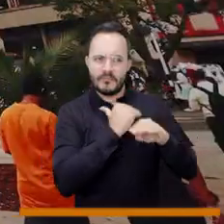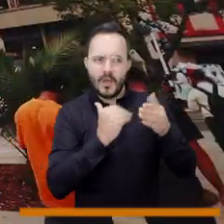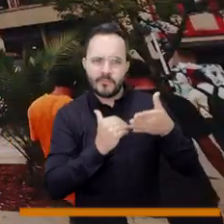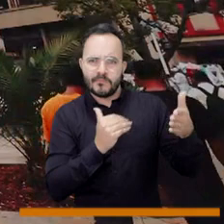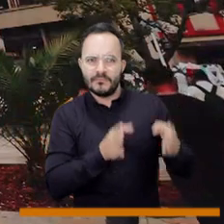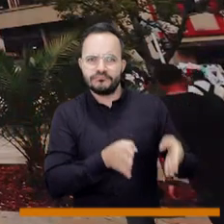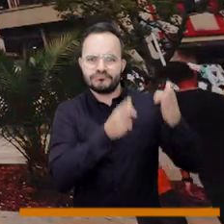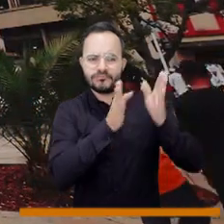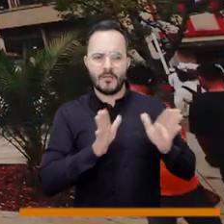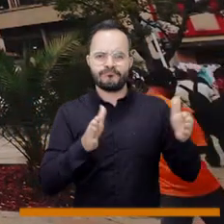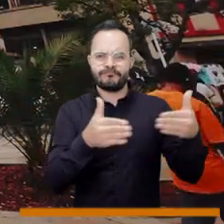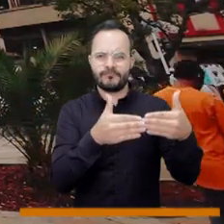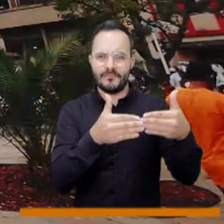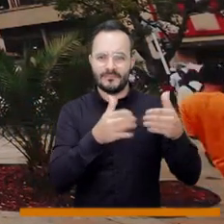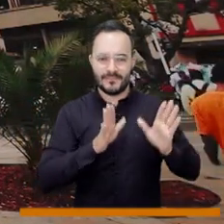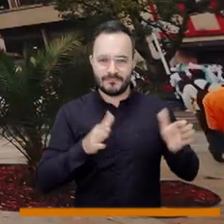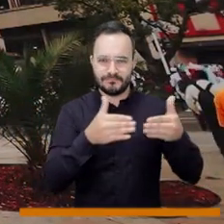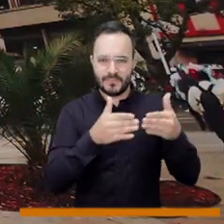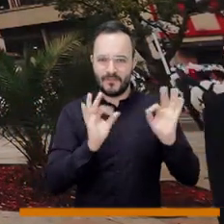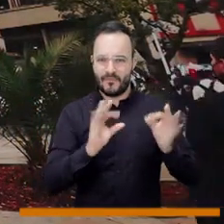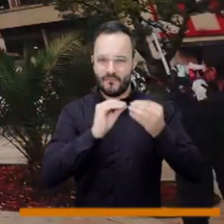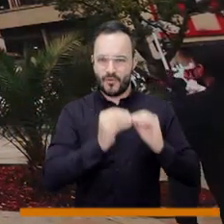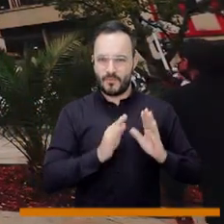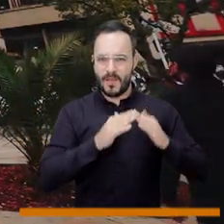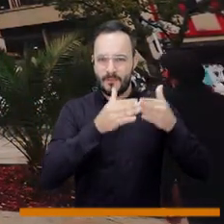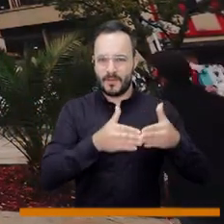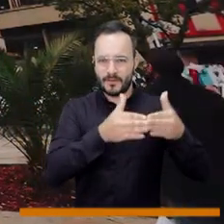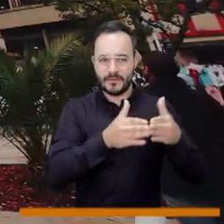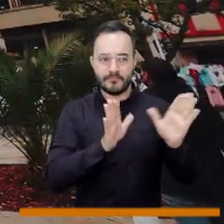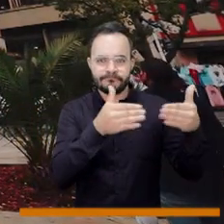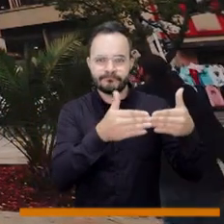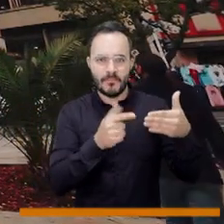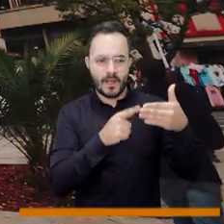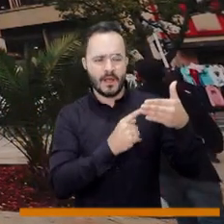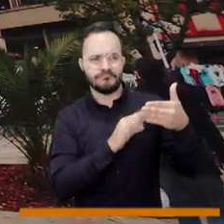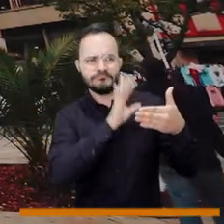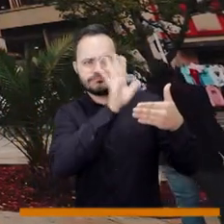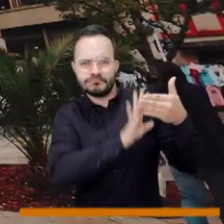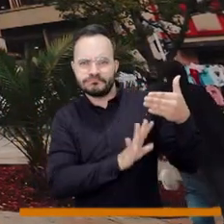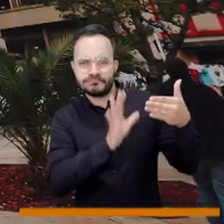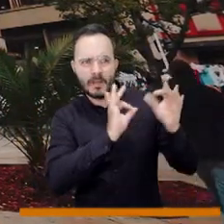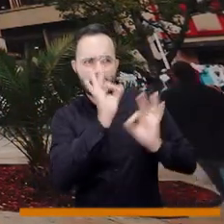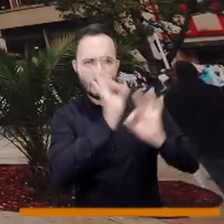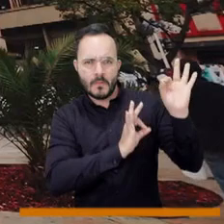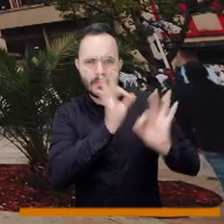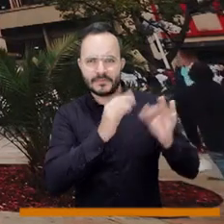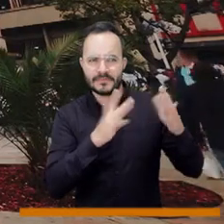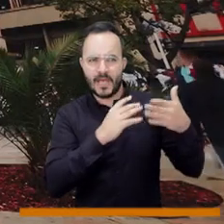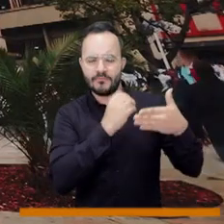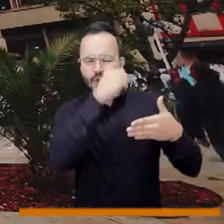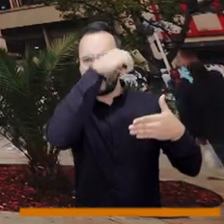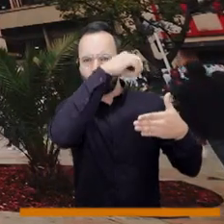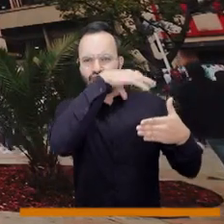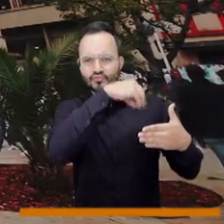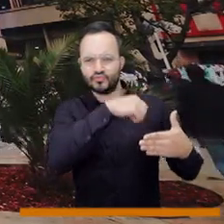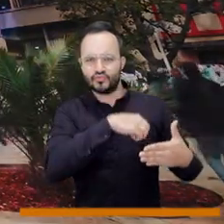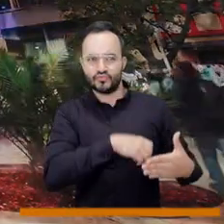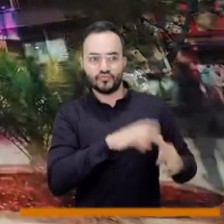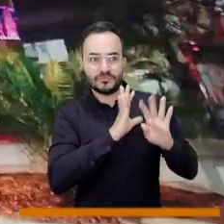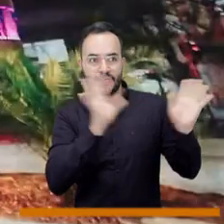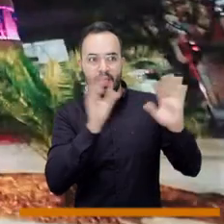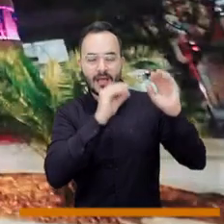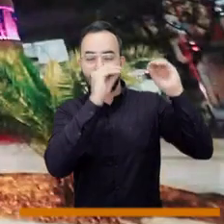una importancia histórica para la ciudad muy grande y es de una importancia arquitectónica a raíz de la